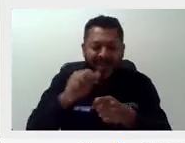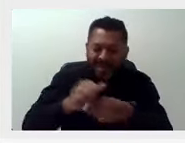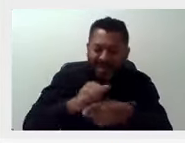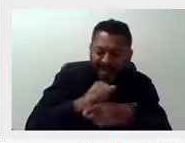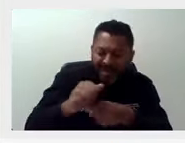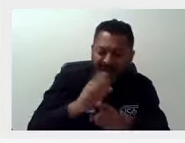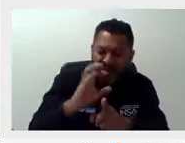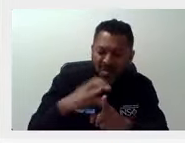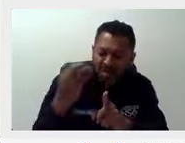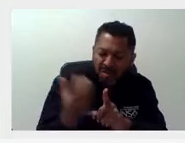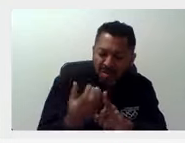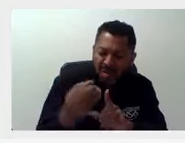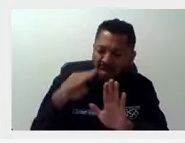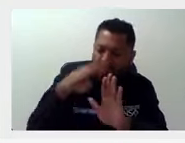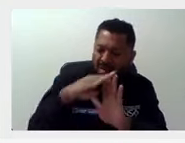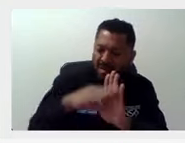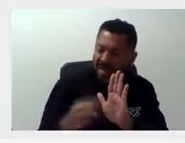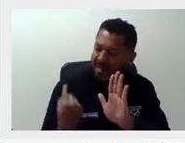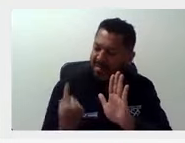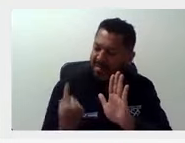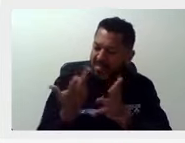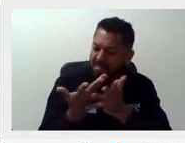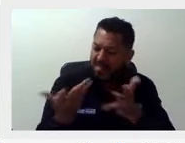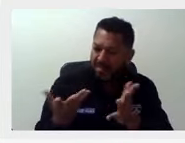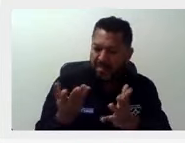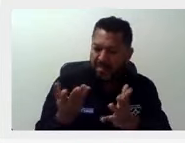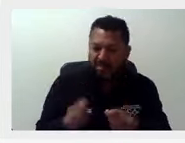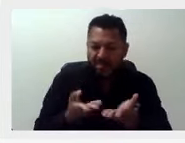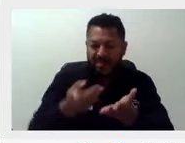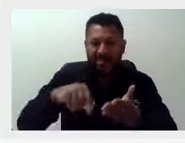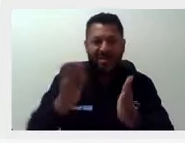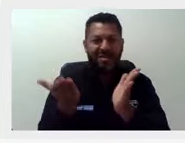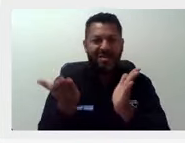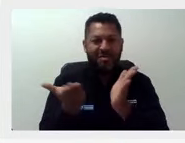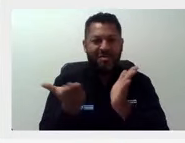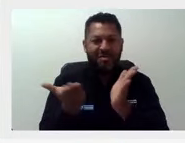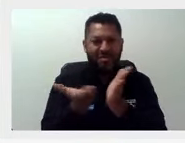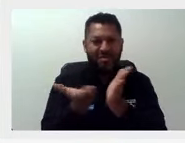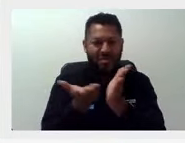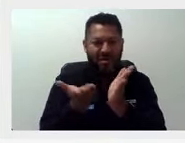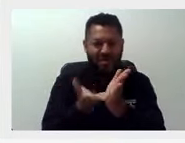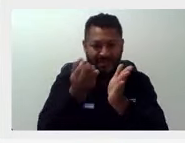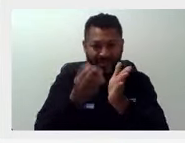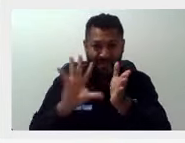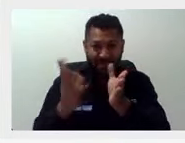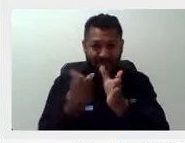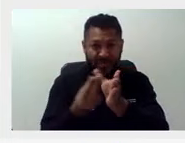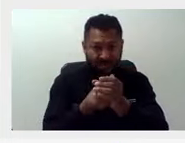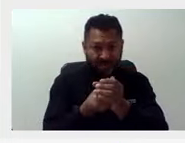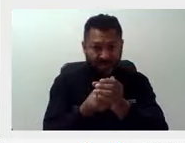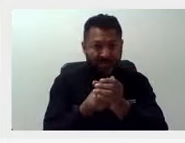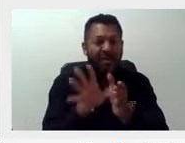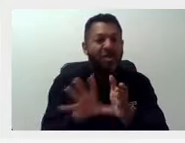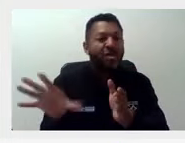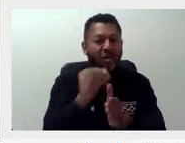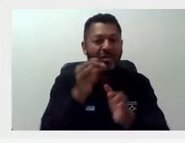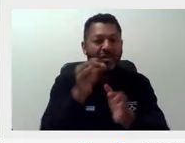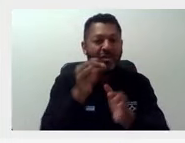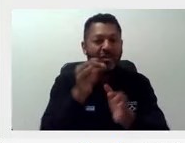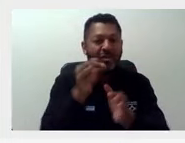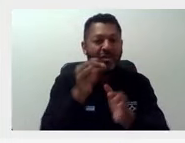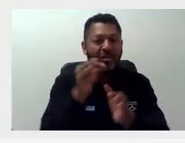esas políticas y que podamos apuntarle hacia una educación inclusiva y para todos. Maestros por la Inclusión es una estrategia